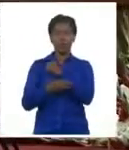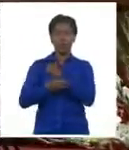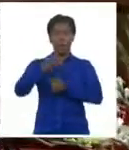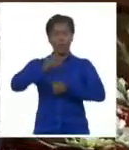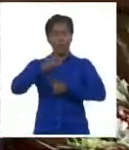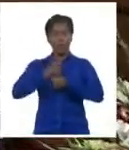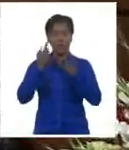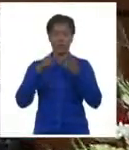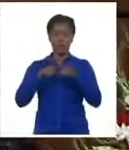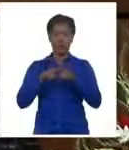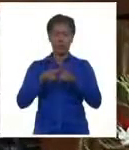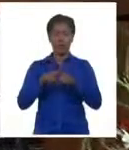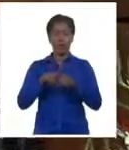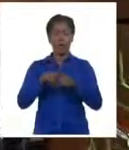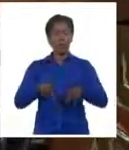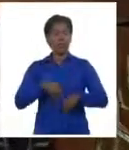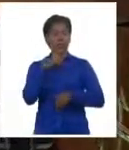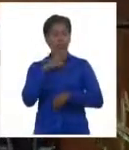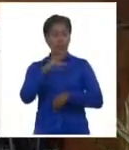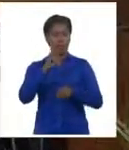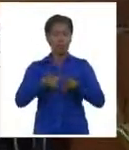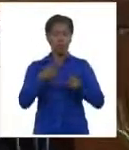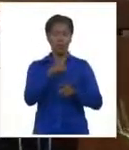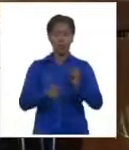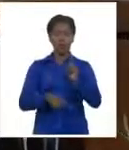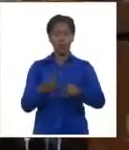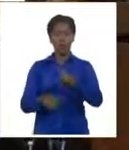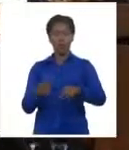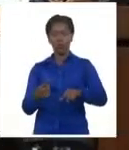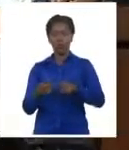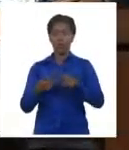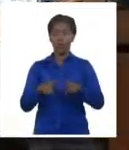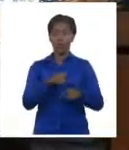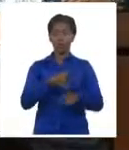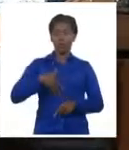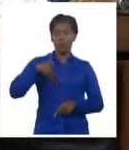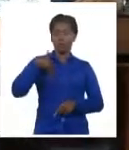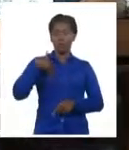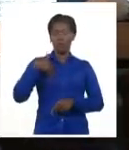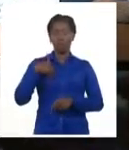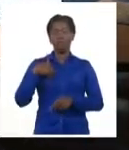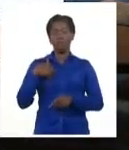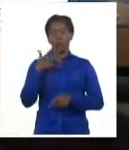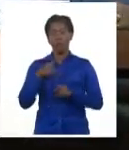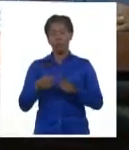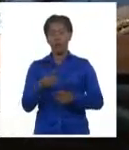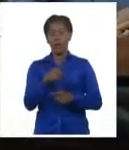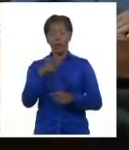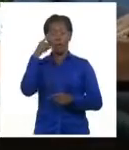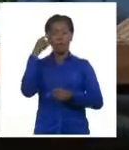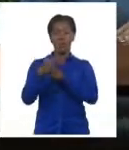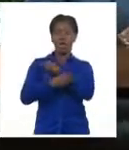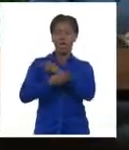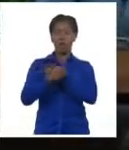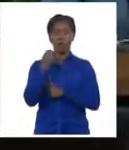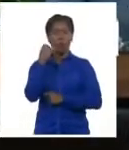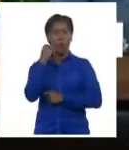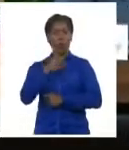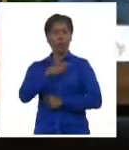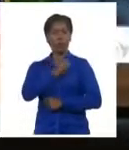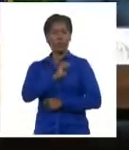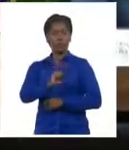inaceptable la política de subordinación de muchos al mandato de uno solo, por poderoso que éste sea. Nuestra